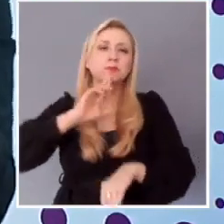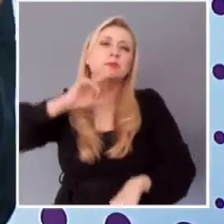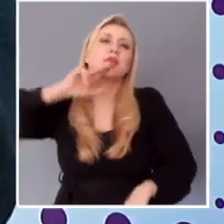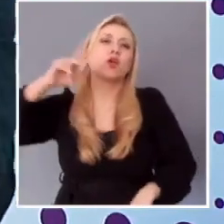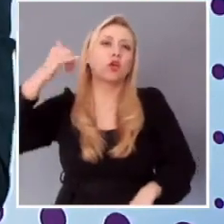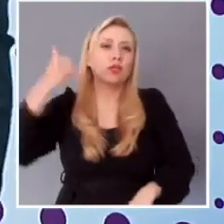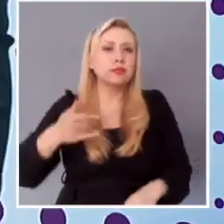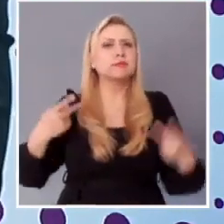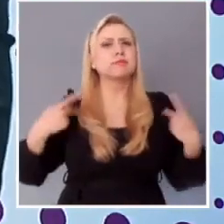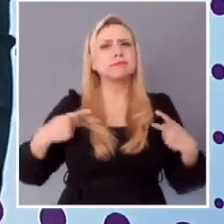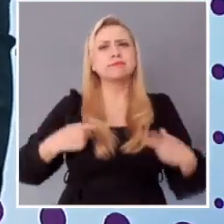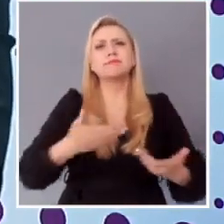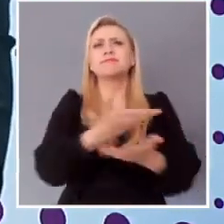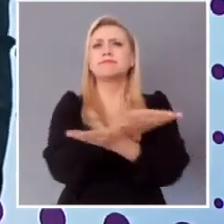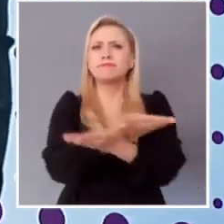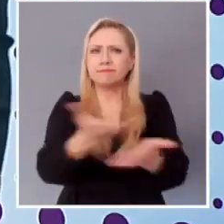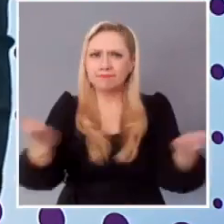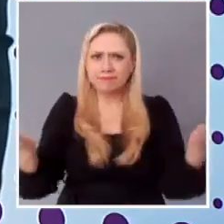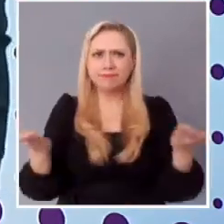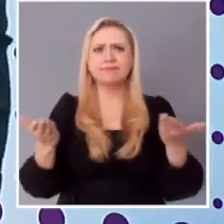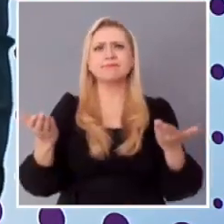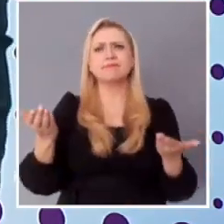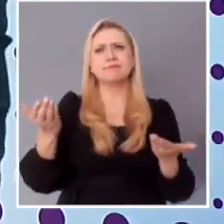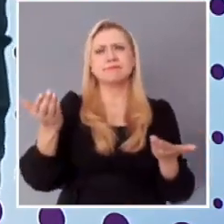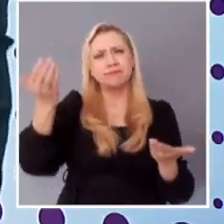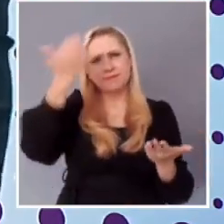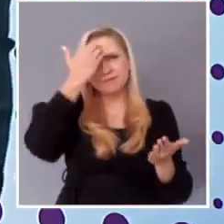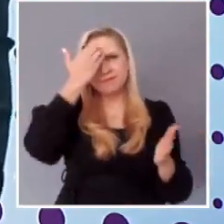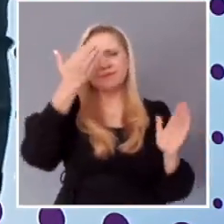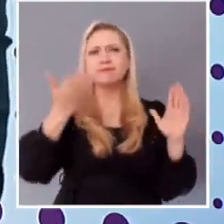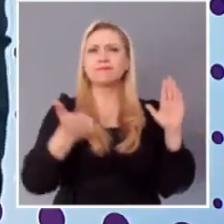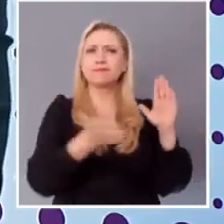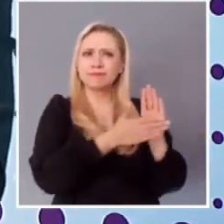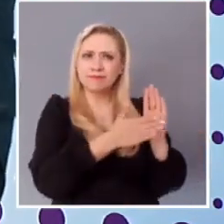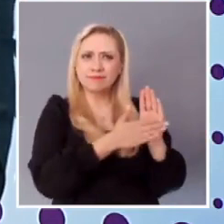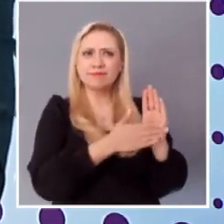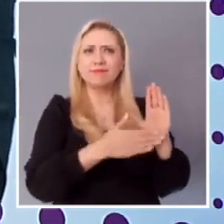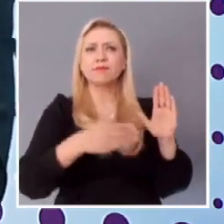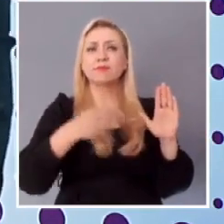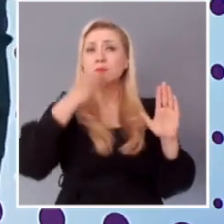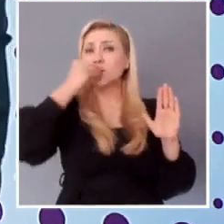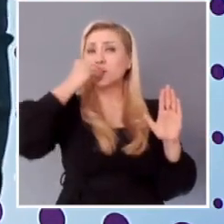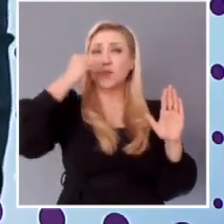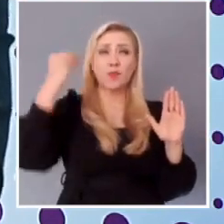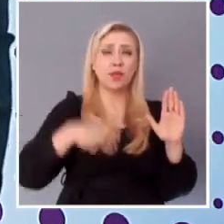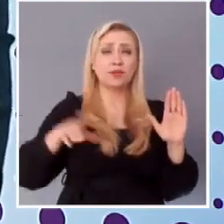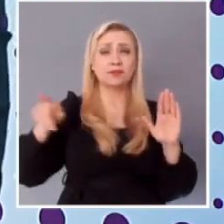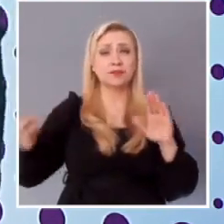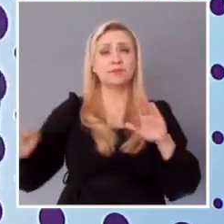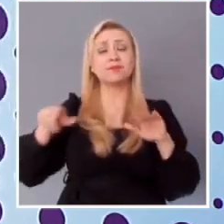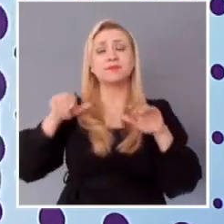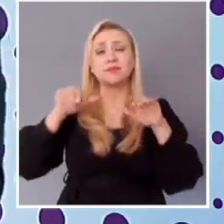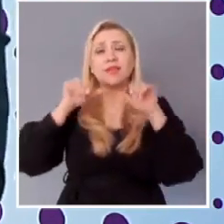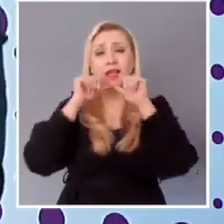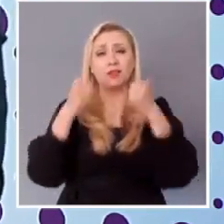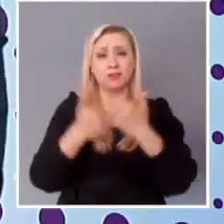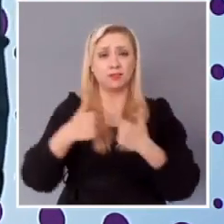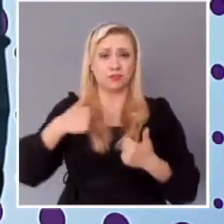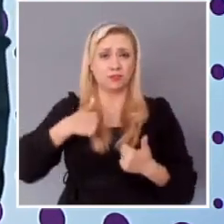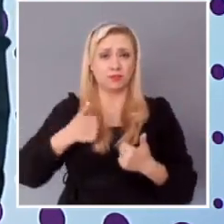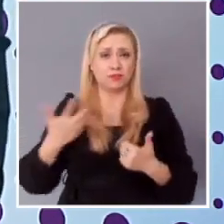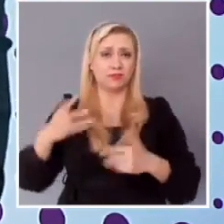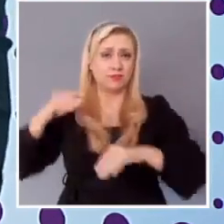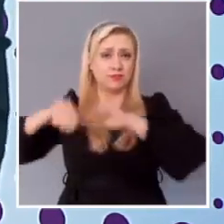finalmente invito al público a que conozcan un material muy valioso que trabajó la organización en la que colaboró,